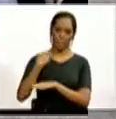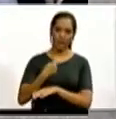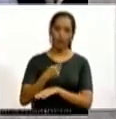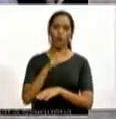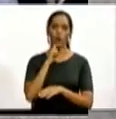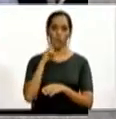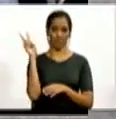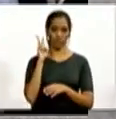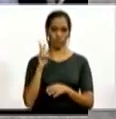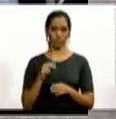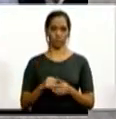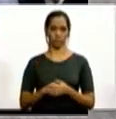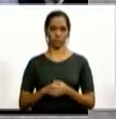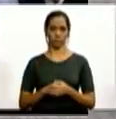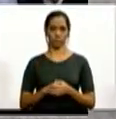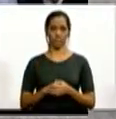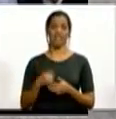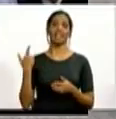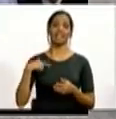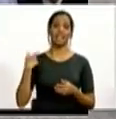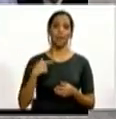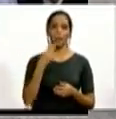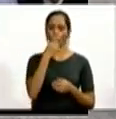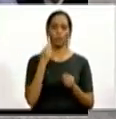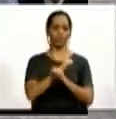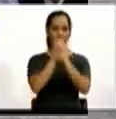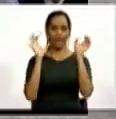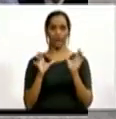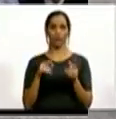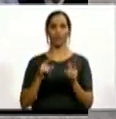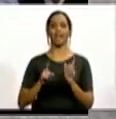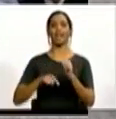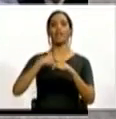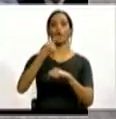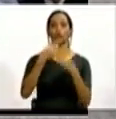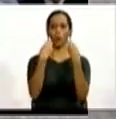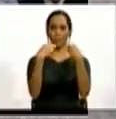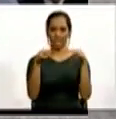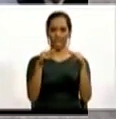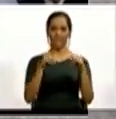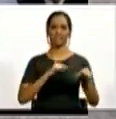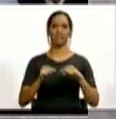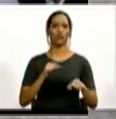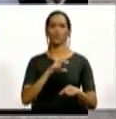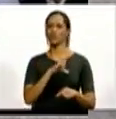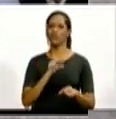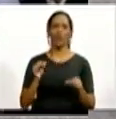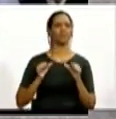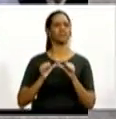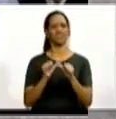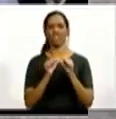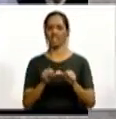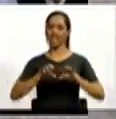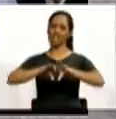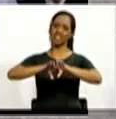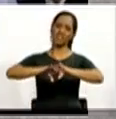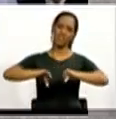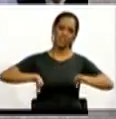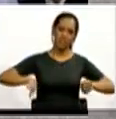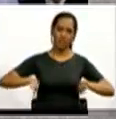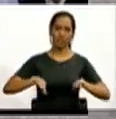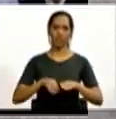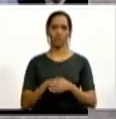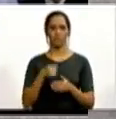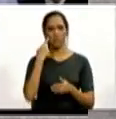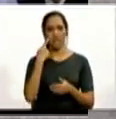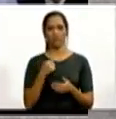venezolano. Tenemos el compromiso muy claro. Así que el otro mensaje a la dictadura, no sigan intentando dividir.